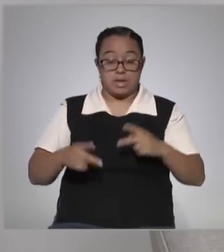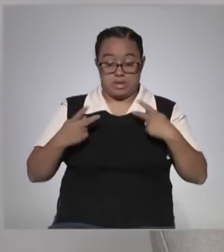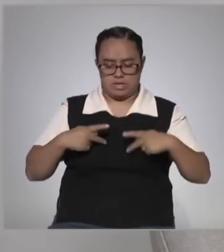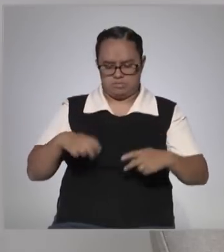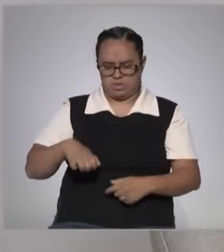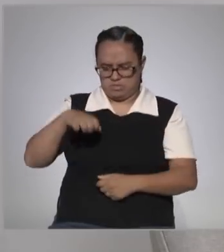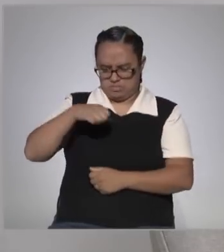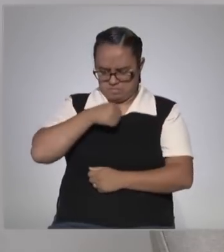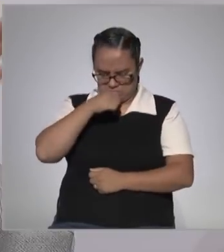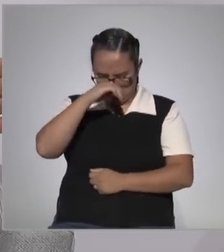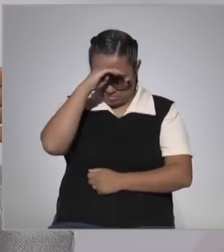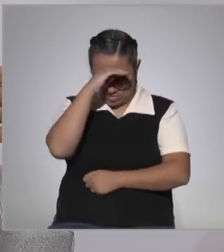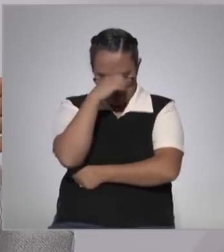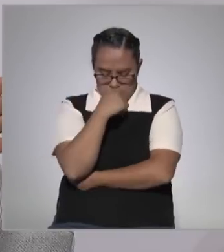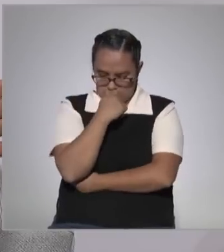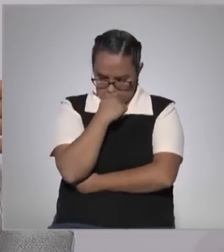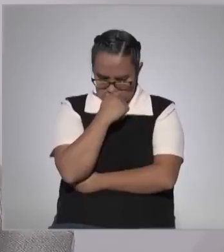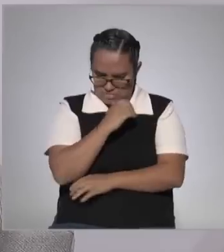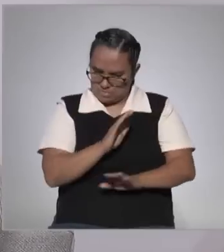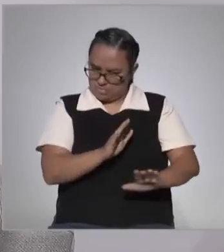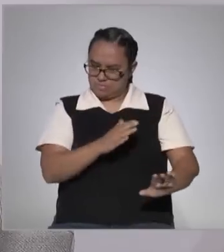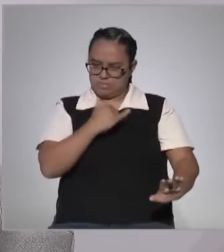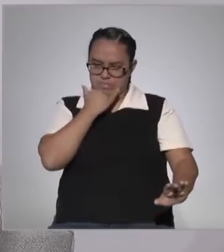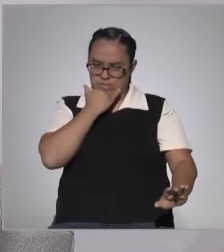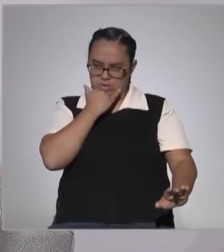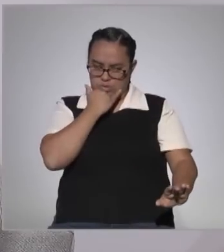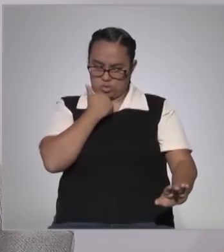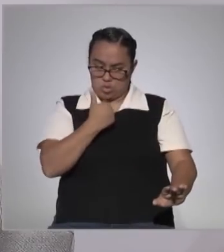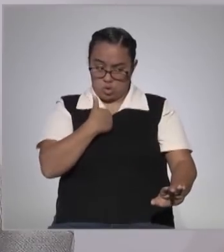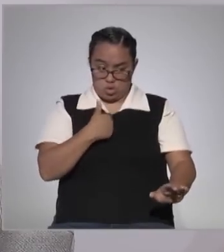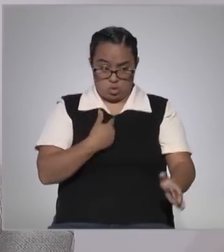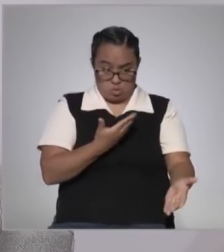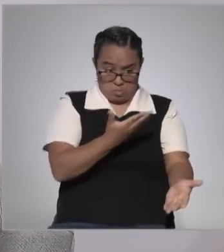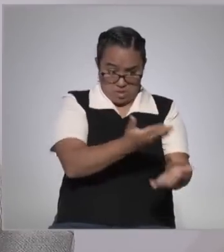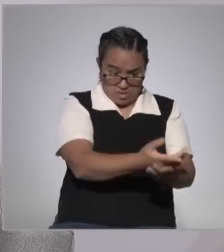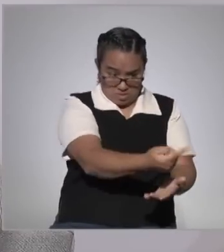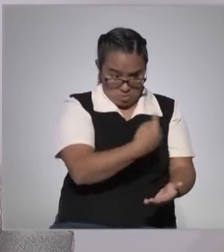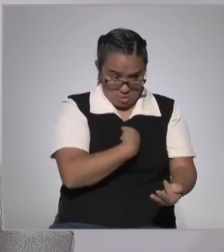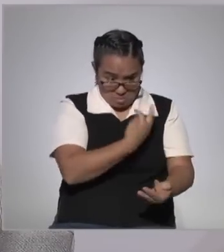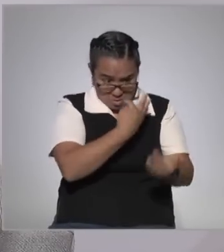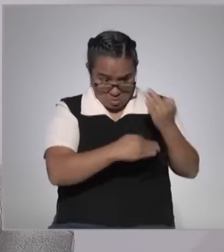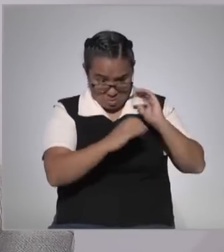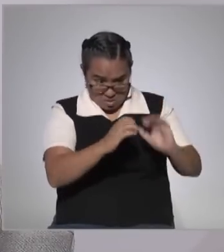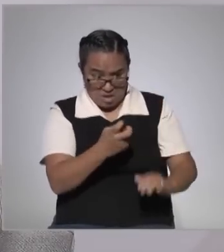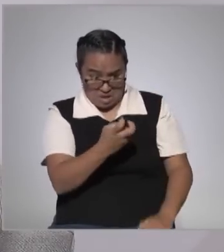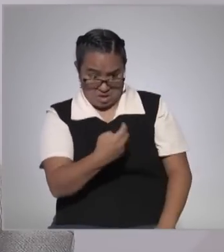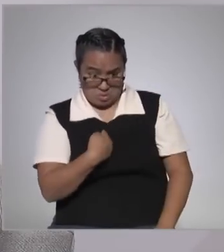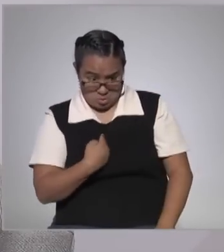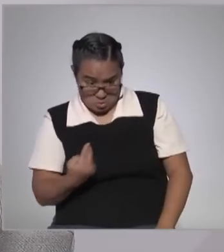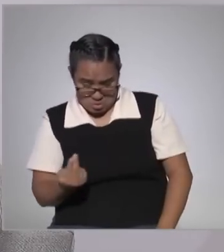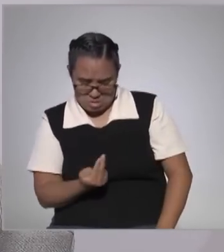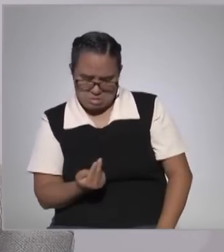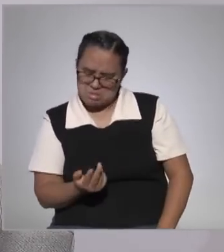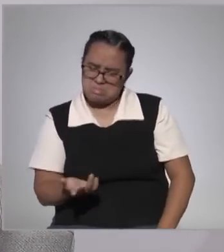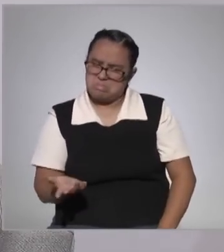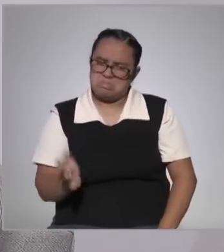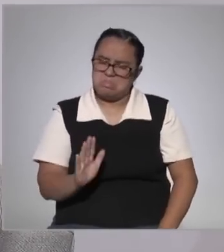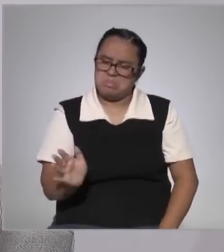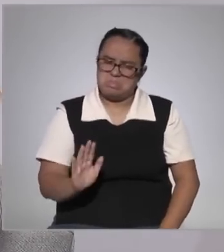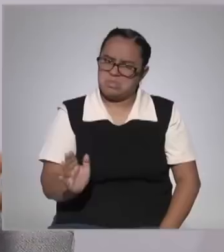podrían preguntar, y espérame tantito, ¿acaso yo te estoy pidiendo que me cuides? Claro. Y aparte